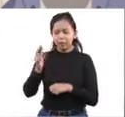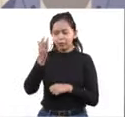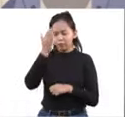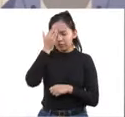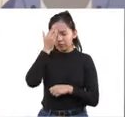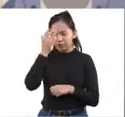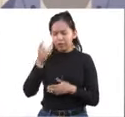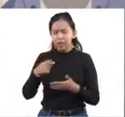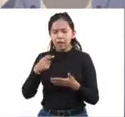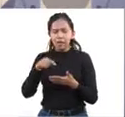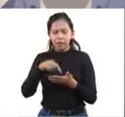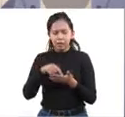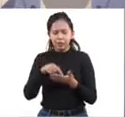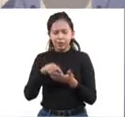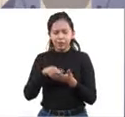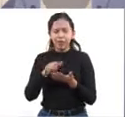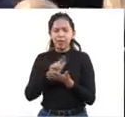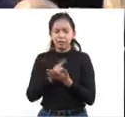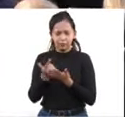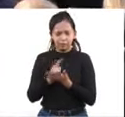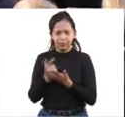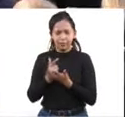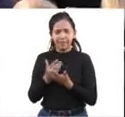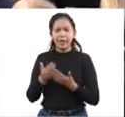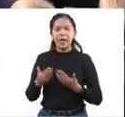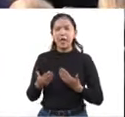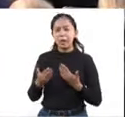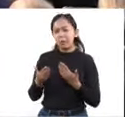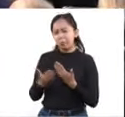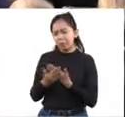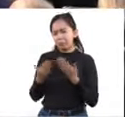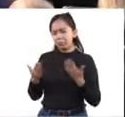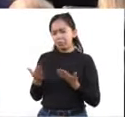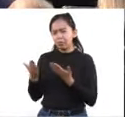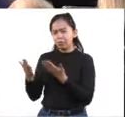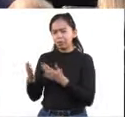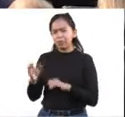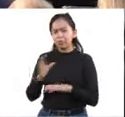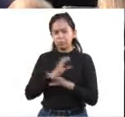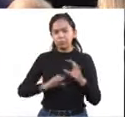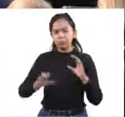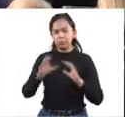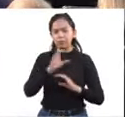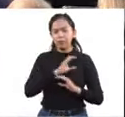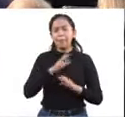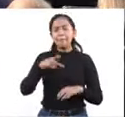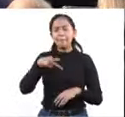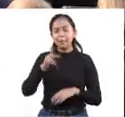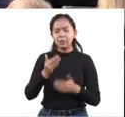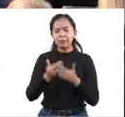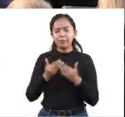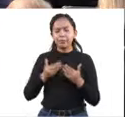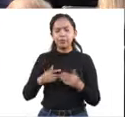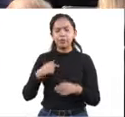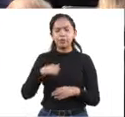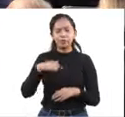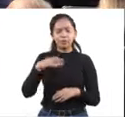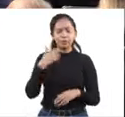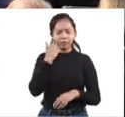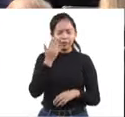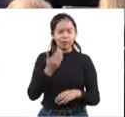la doctora Sheinbaum. Lo que quisiera enfatizar, que algo que mencionó